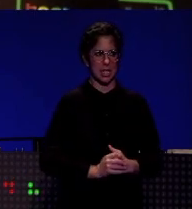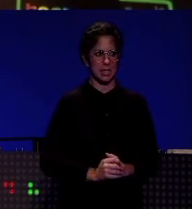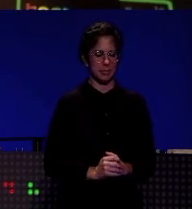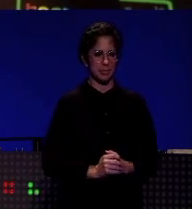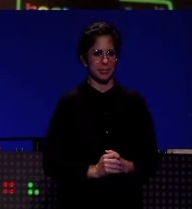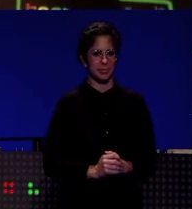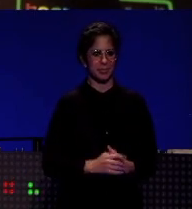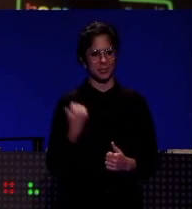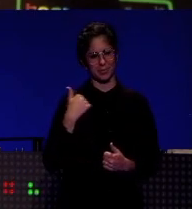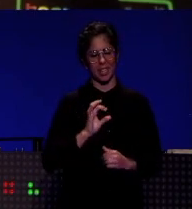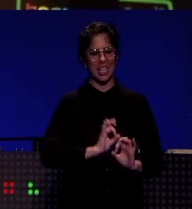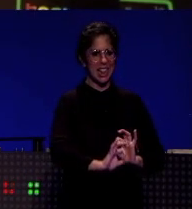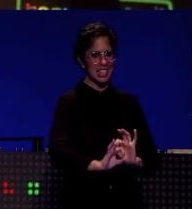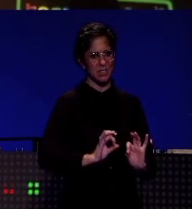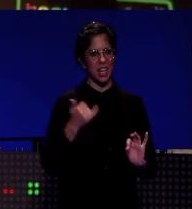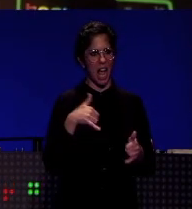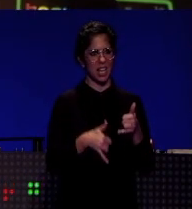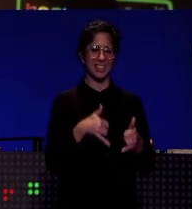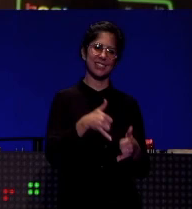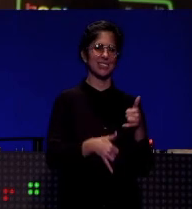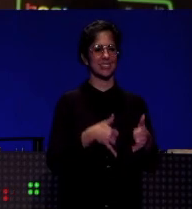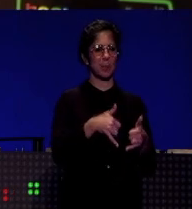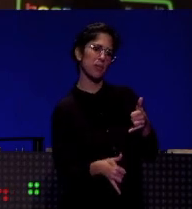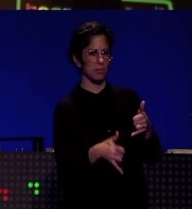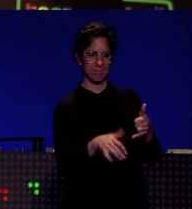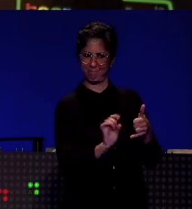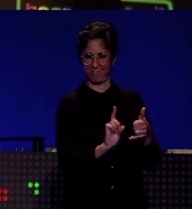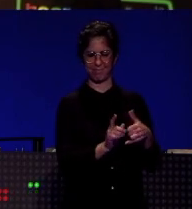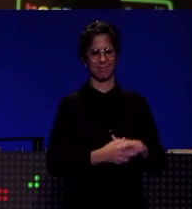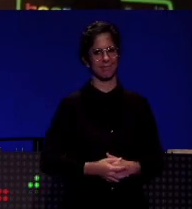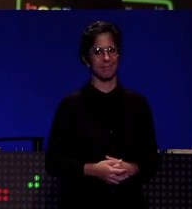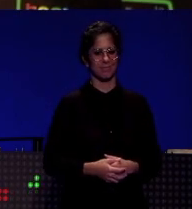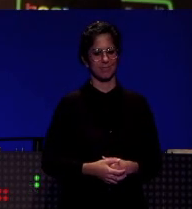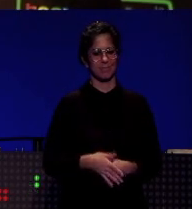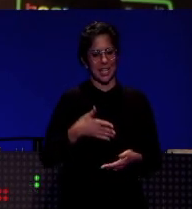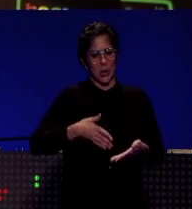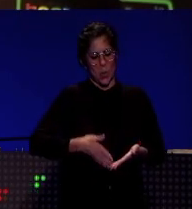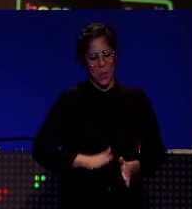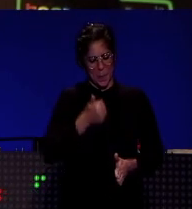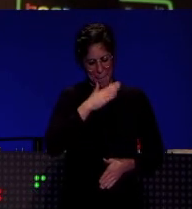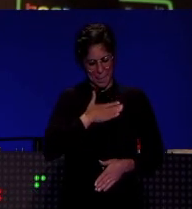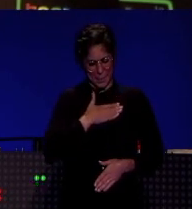en un desfile aquí no se rompió el tacón con mi pequeño